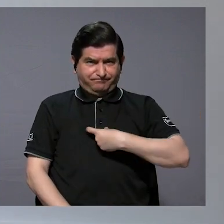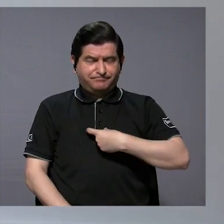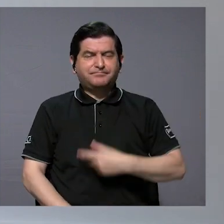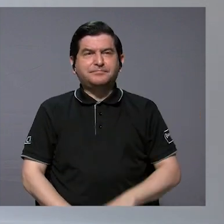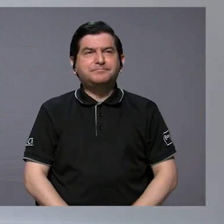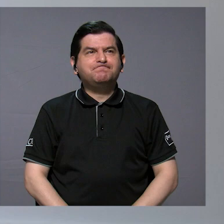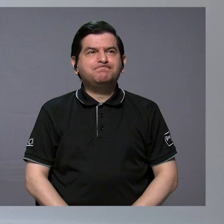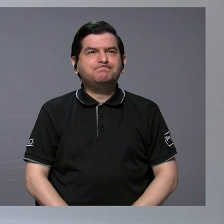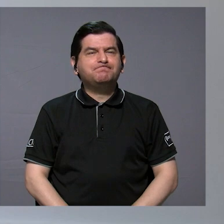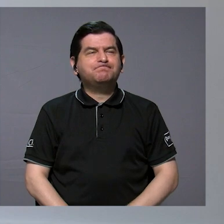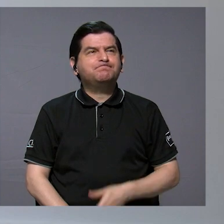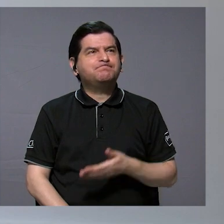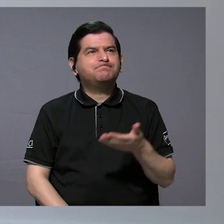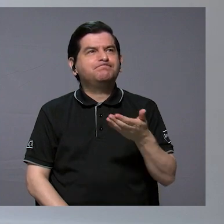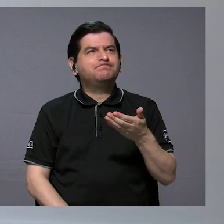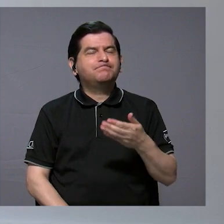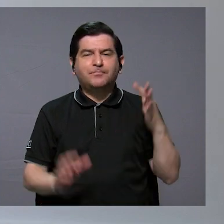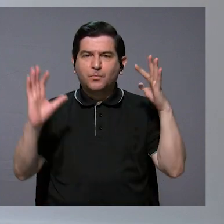deseo